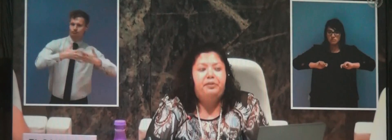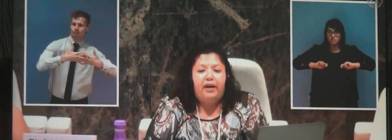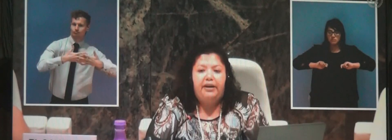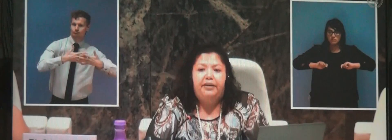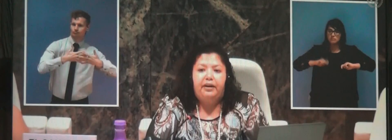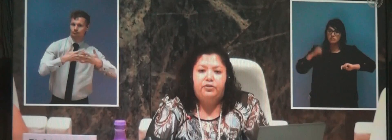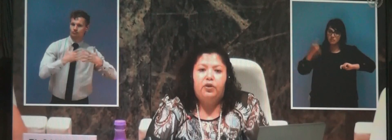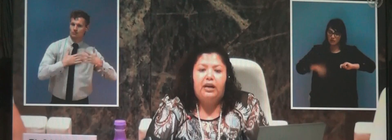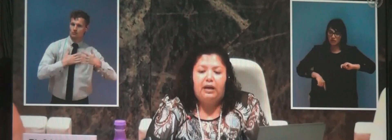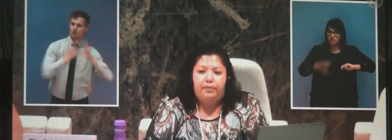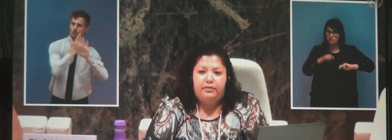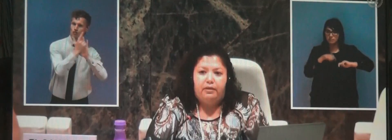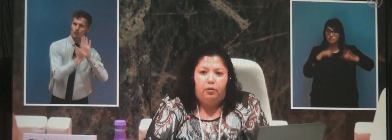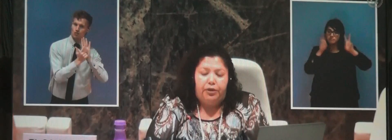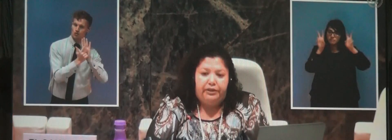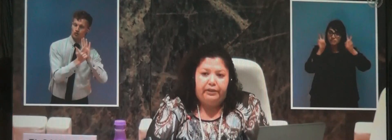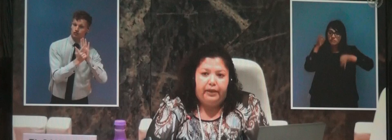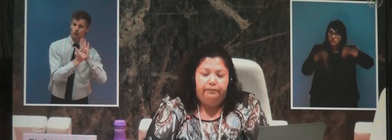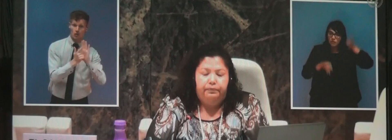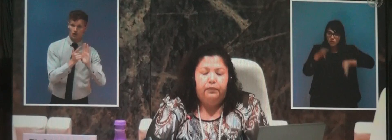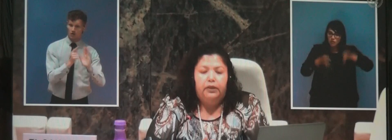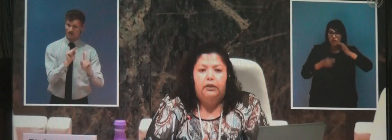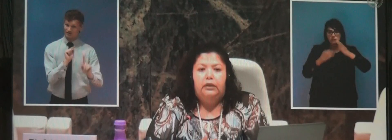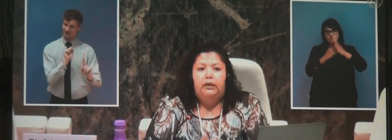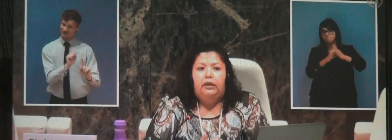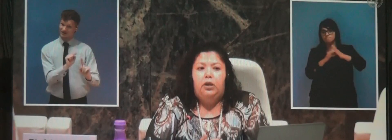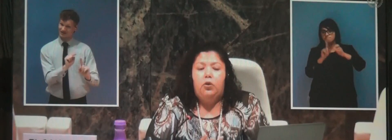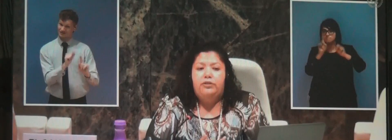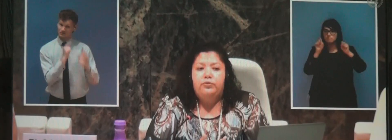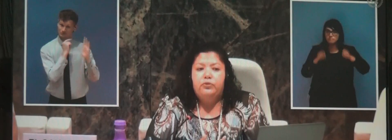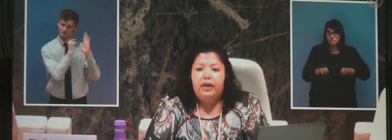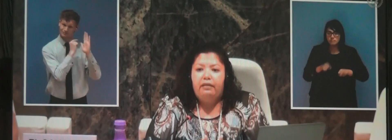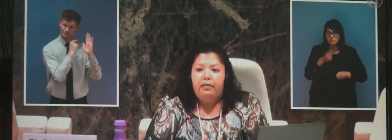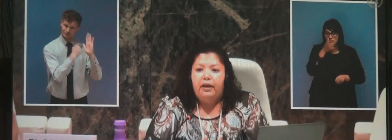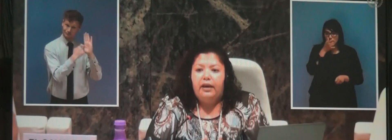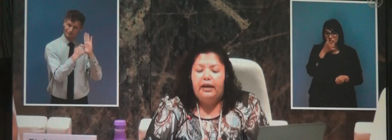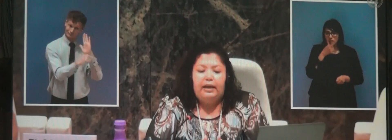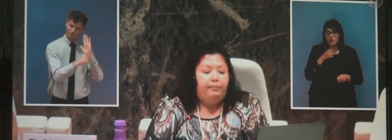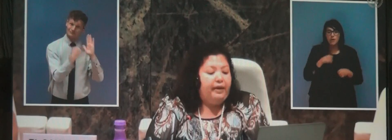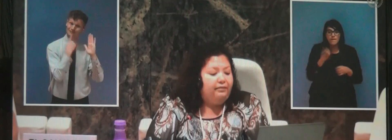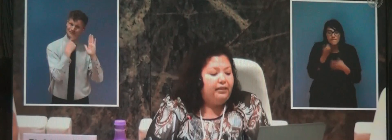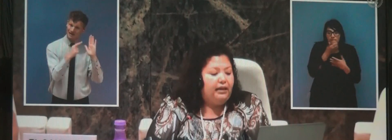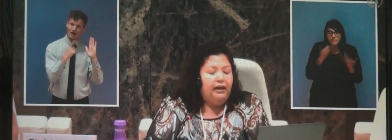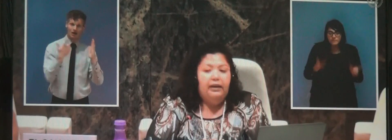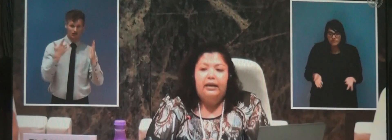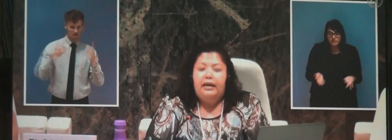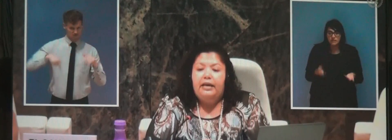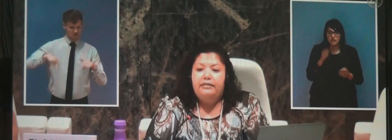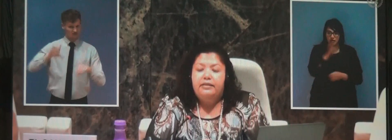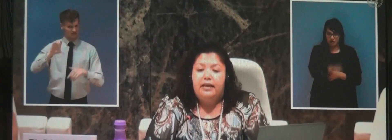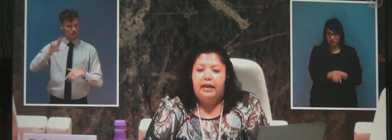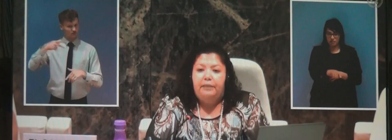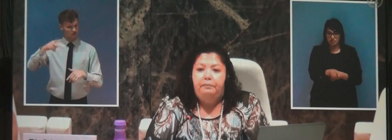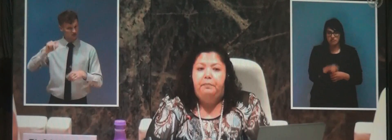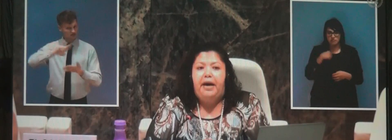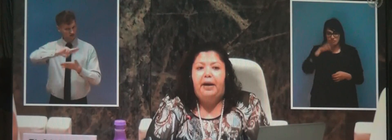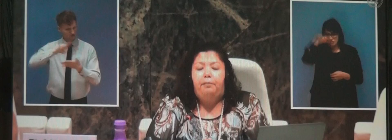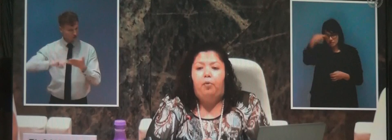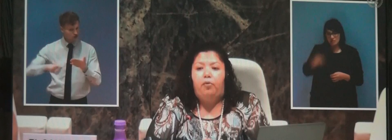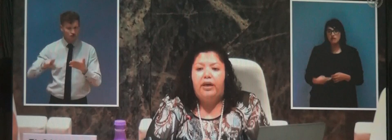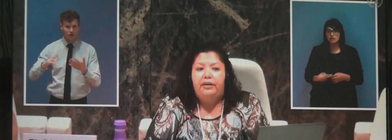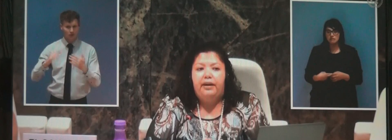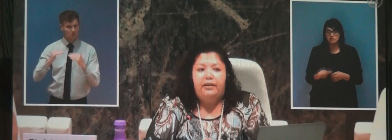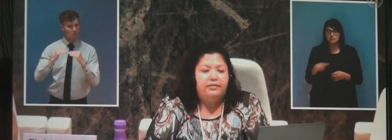tiene que privar en relación a la capacidad jurídica. Lo que sucede en la práctica es que